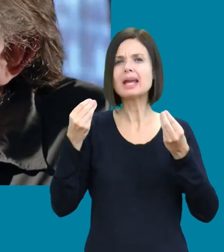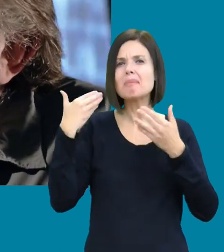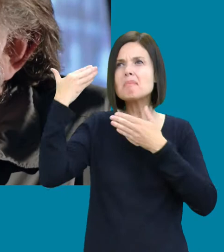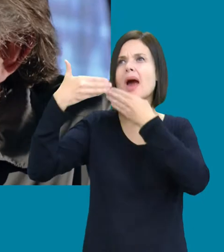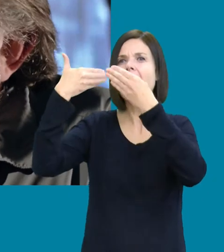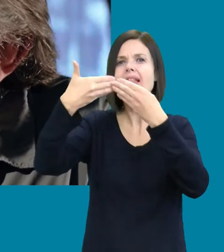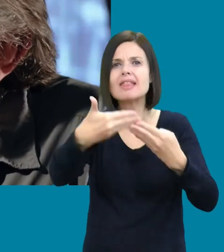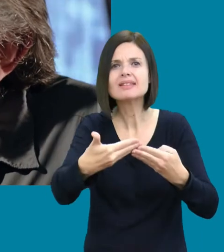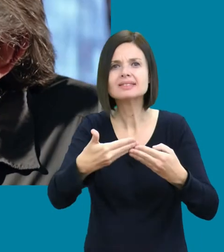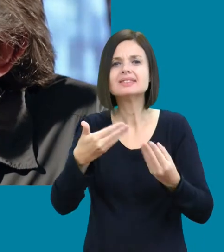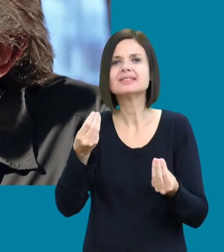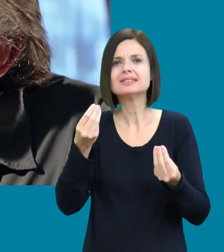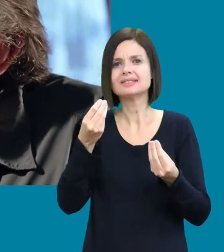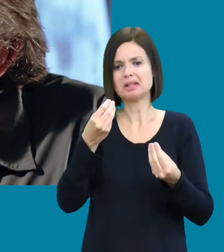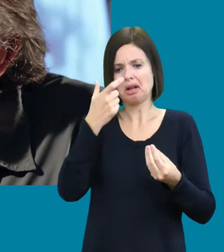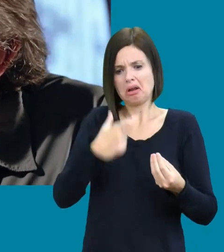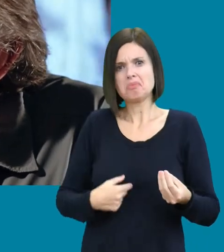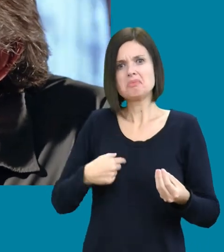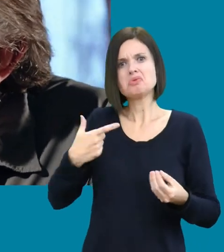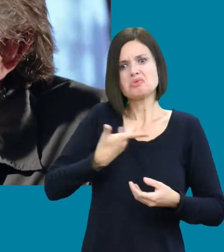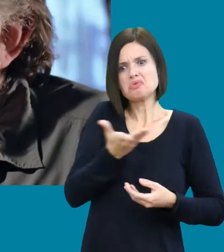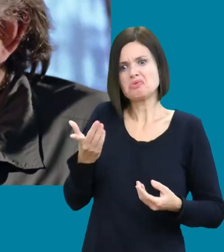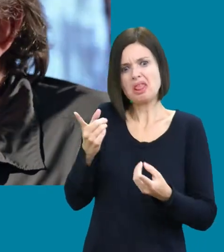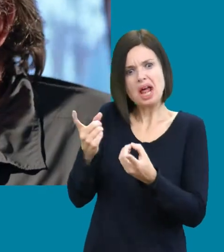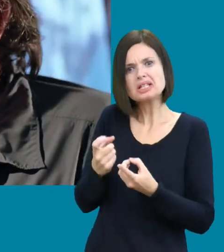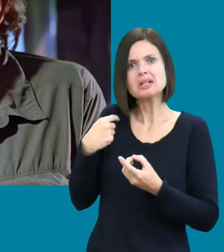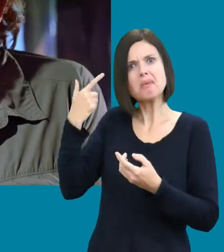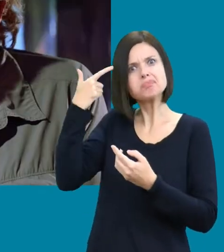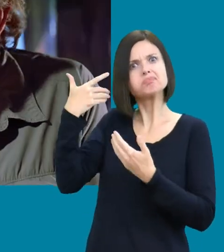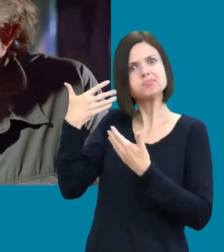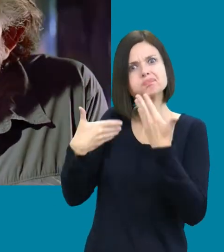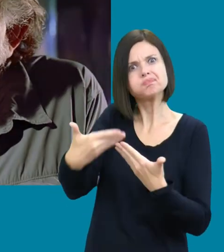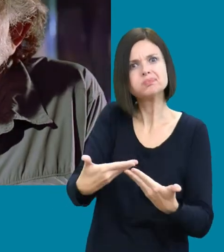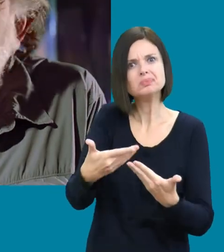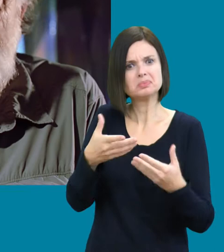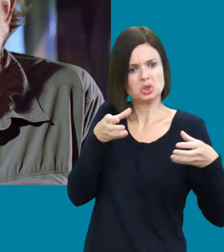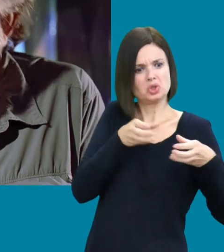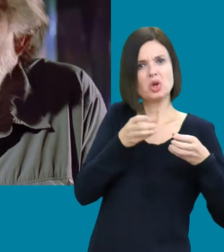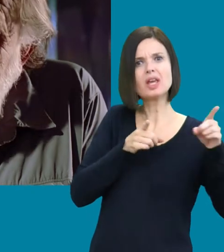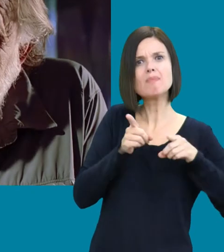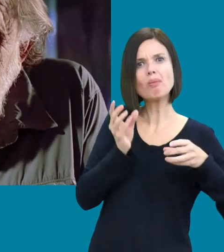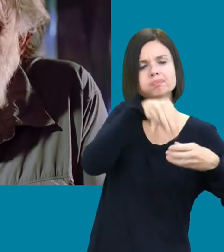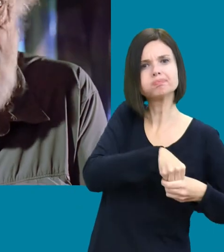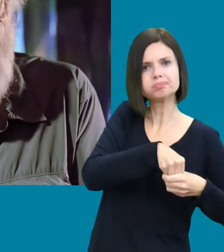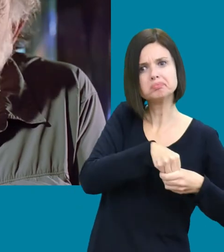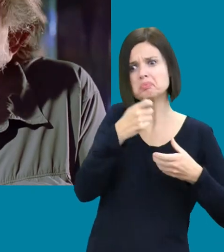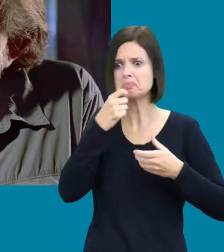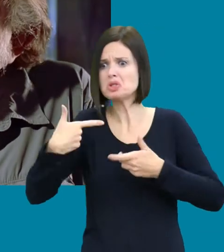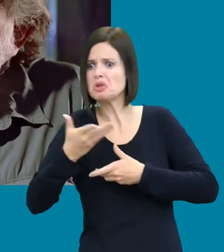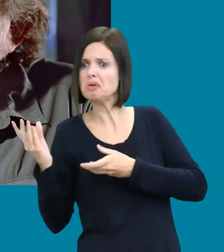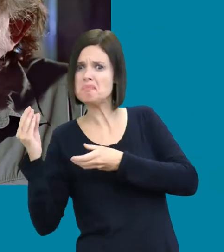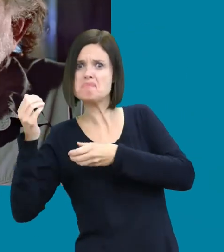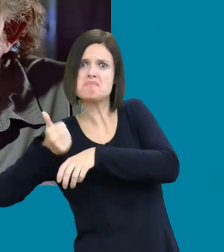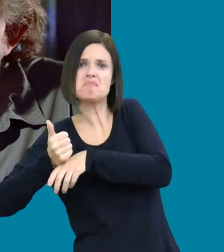desarrollar lo que uno cree que la sociedad precisa desde cuando estaba en la conducción y cuando estaba en la sociedad, de